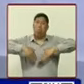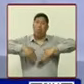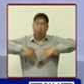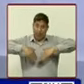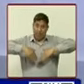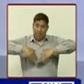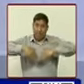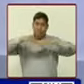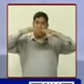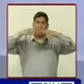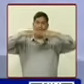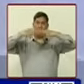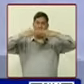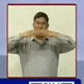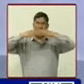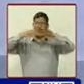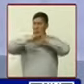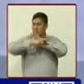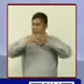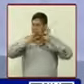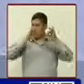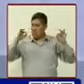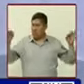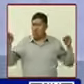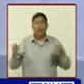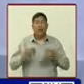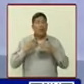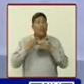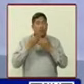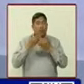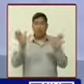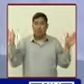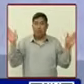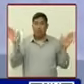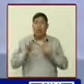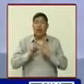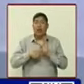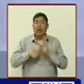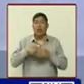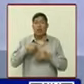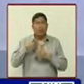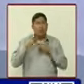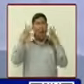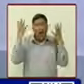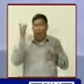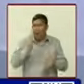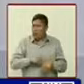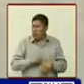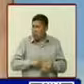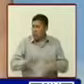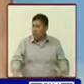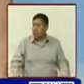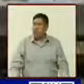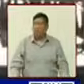La empresa constructora hizo una nueva plataforma. El puente será habilitado después de 8 años.